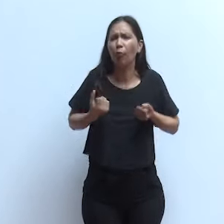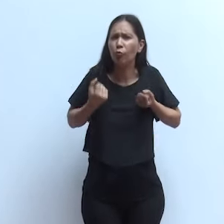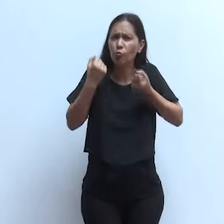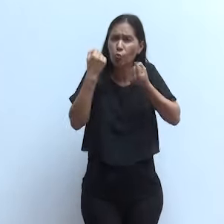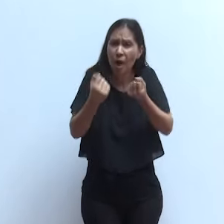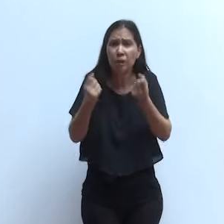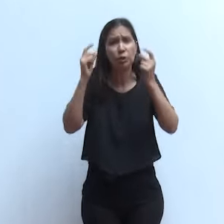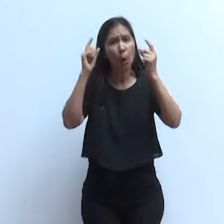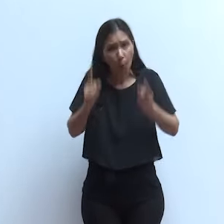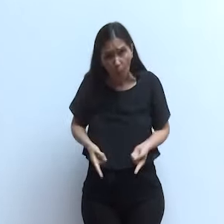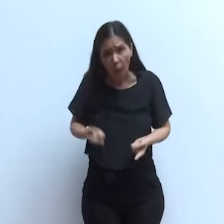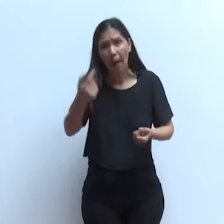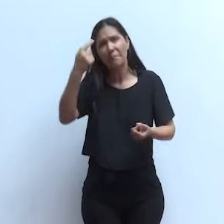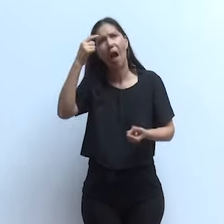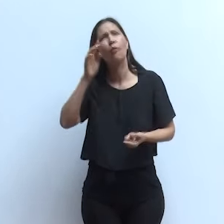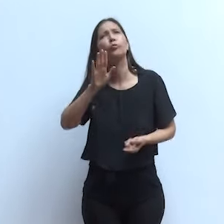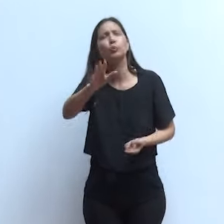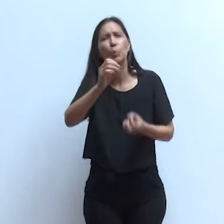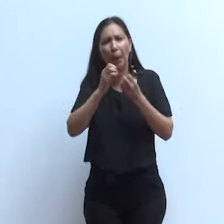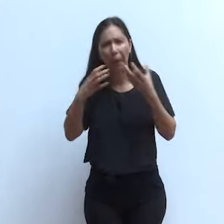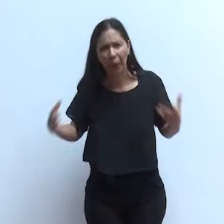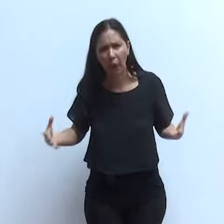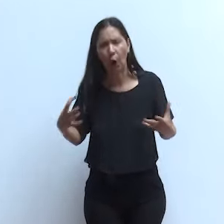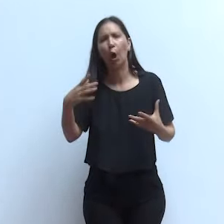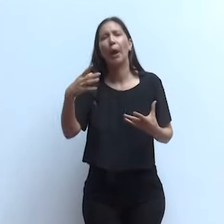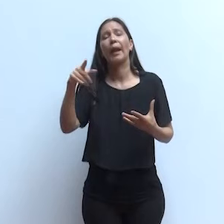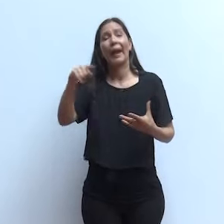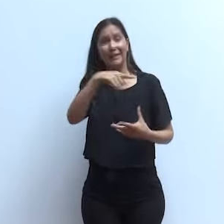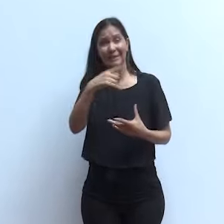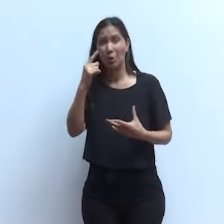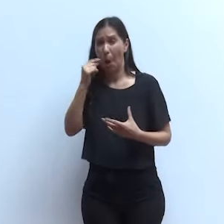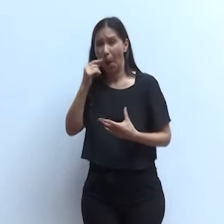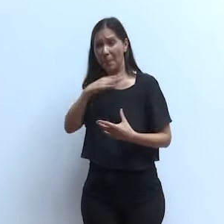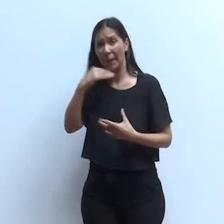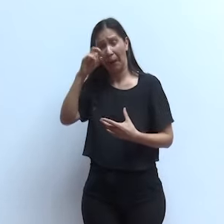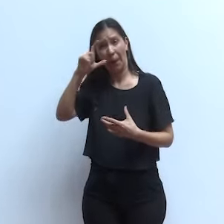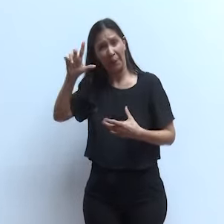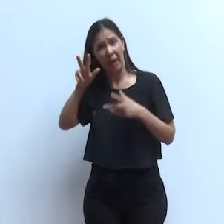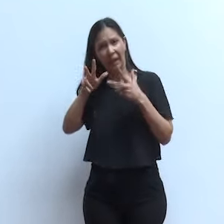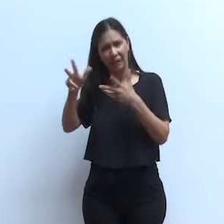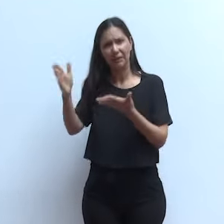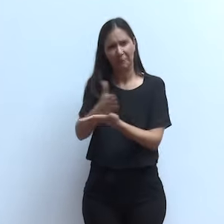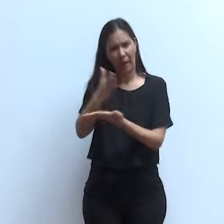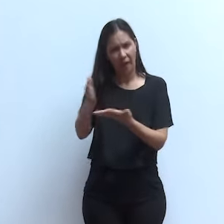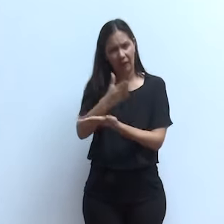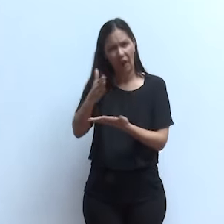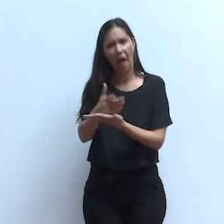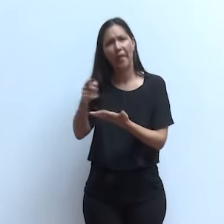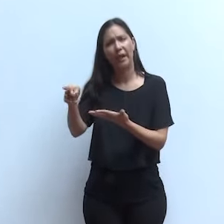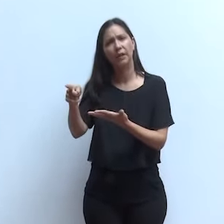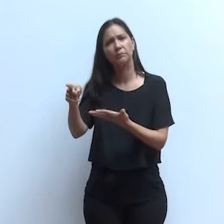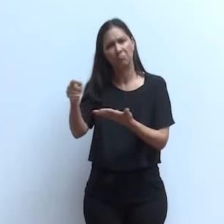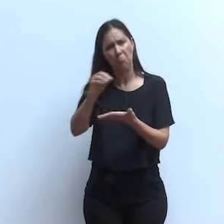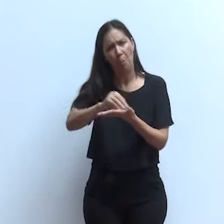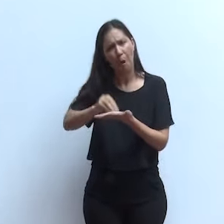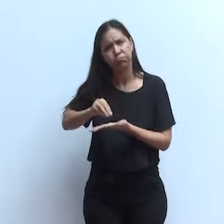páginas muy interesantes al autosacrificio al sacrificio del autosacrificio también en en este libro no que me parecen muy